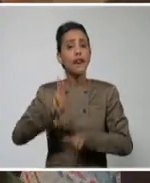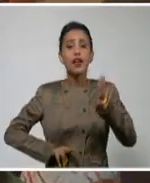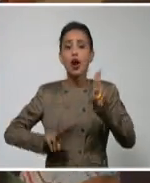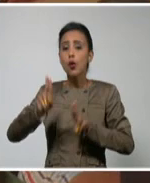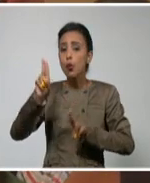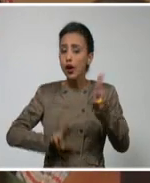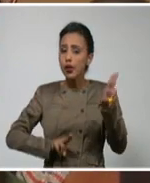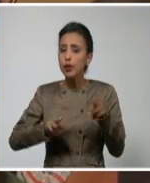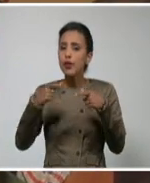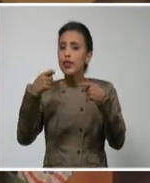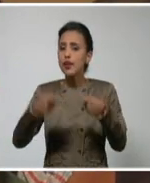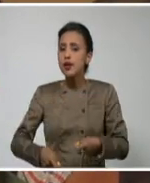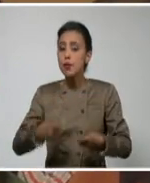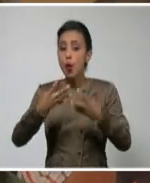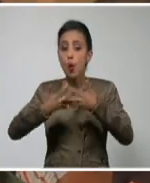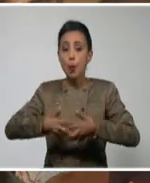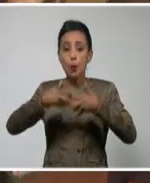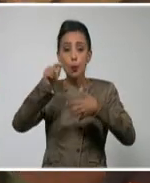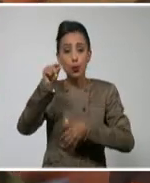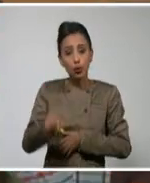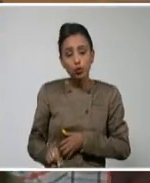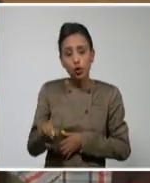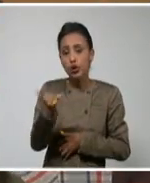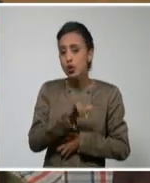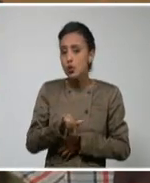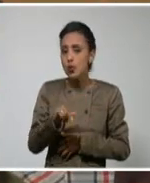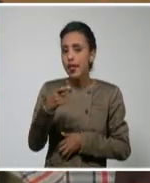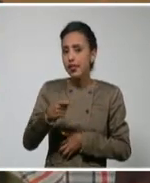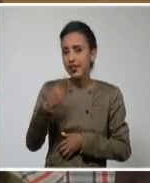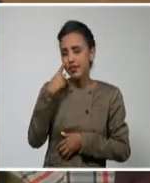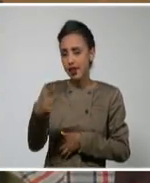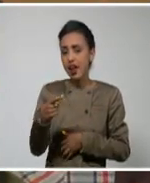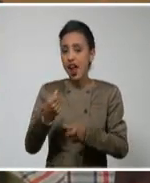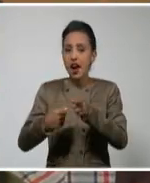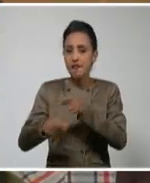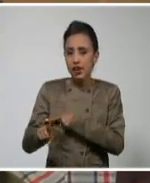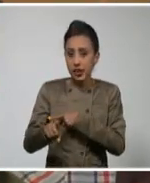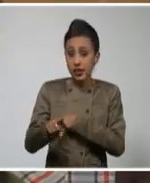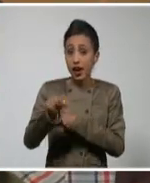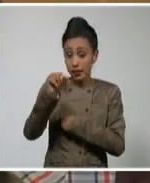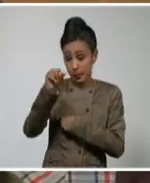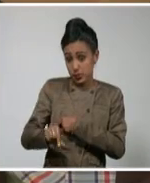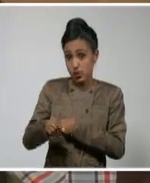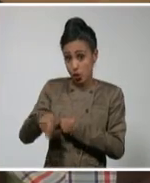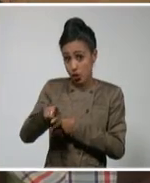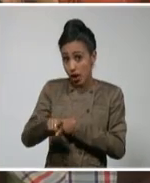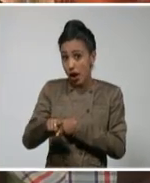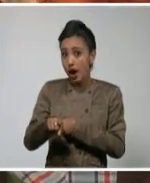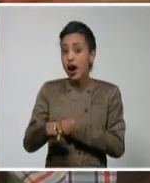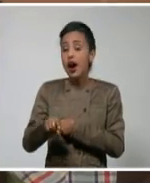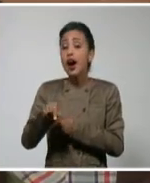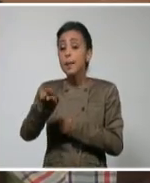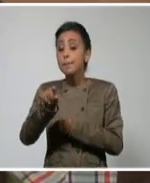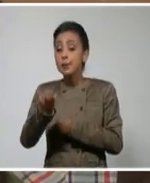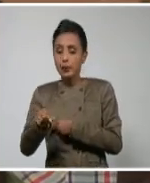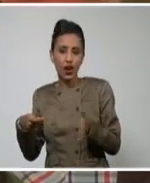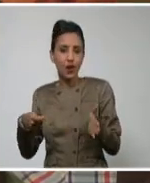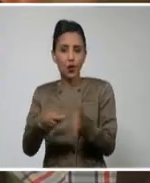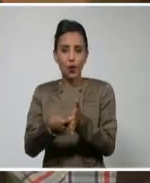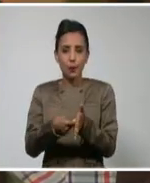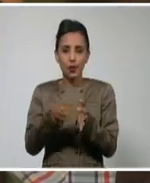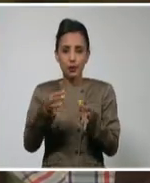que acercar al productor a la venta del consumidor. Cuando usted acerca al productor a que le venda directo al